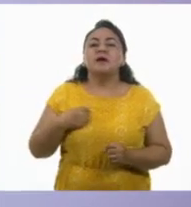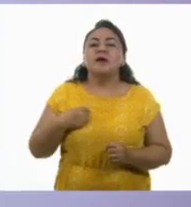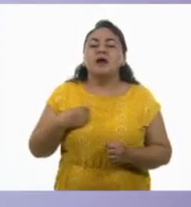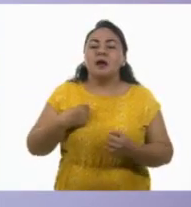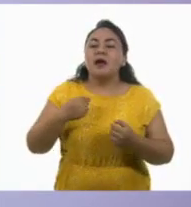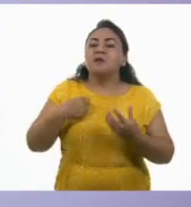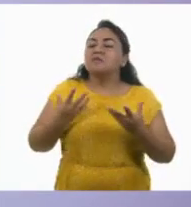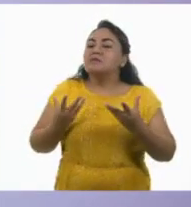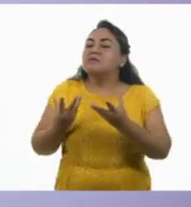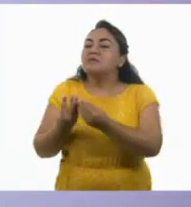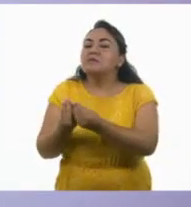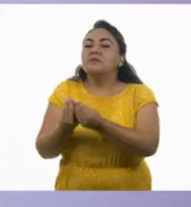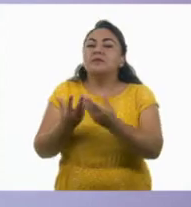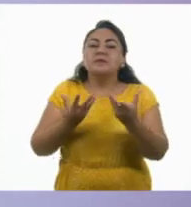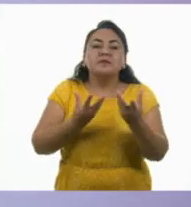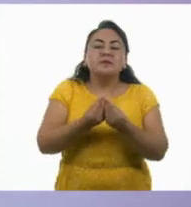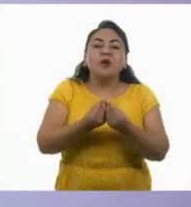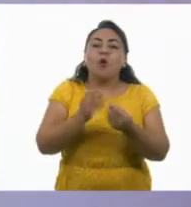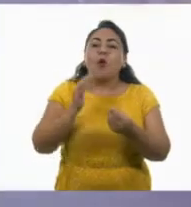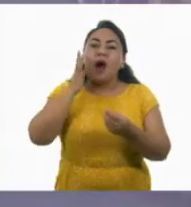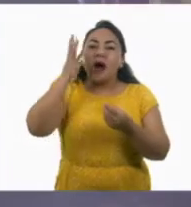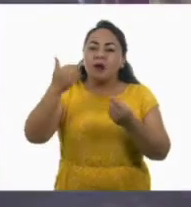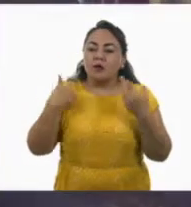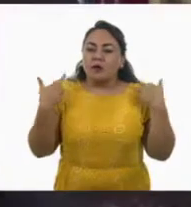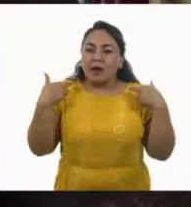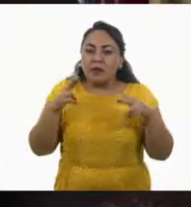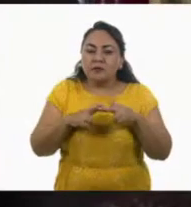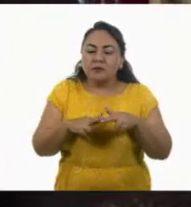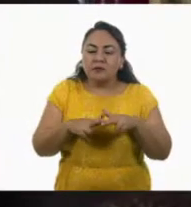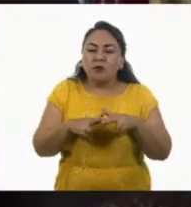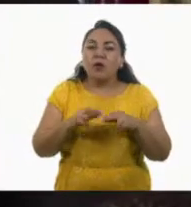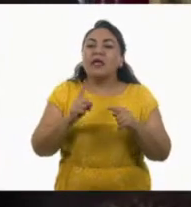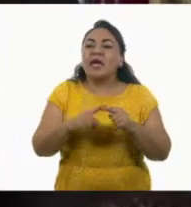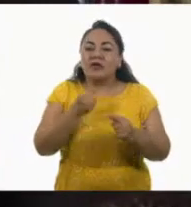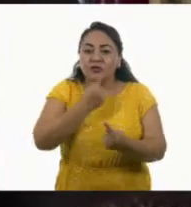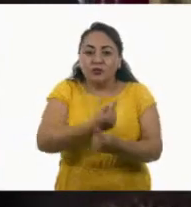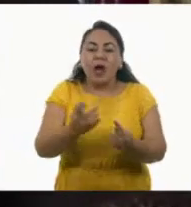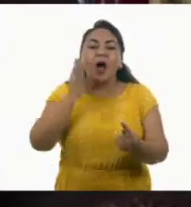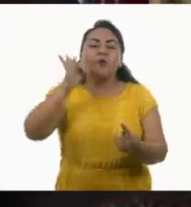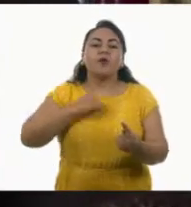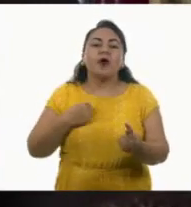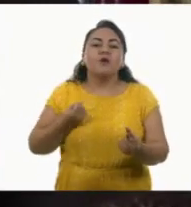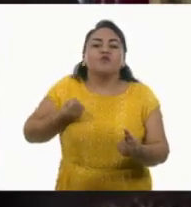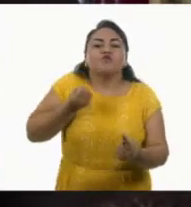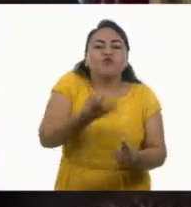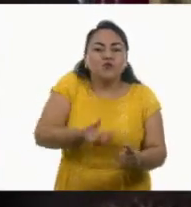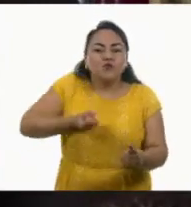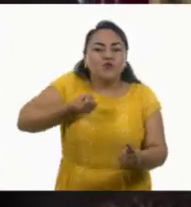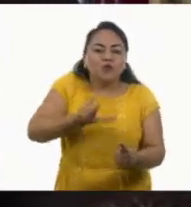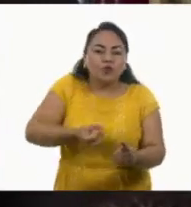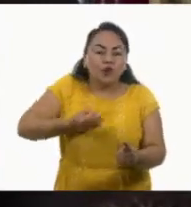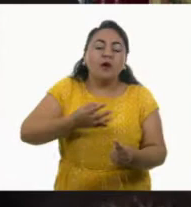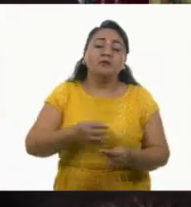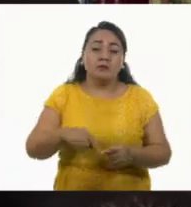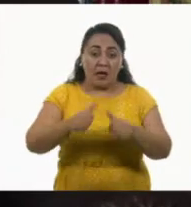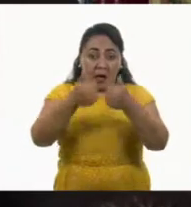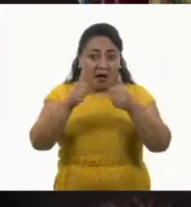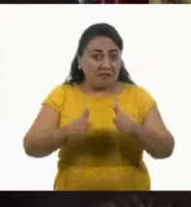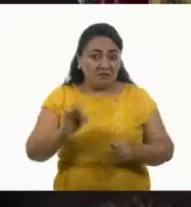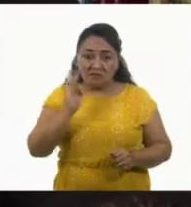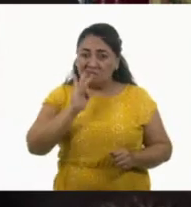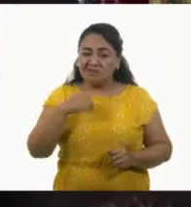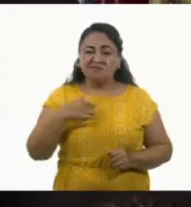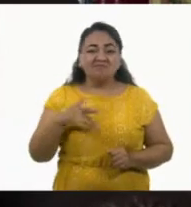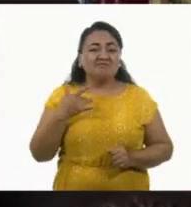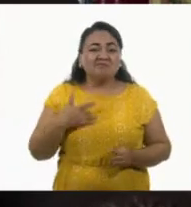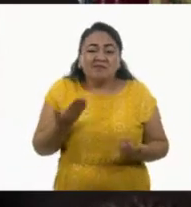gente de la que somos responsables. En este caso, los niños. Ahora, si definitivamente el arte no es lo nuestro y vemos que